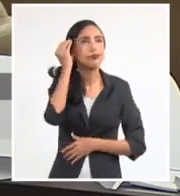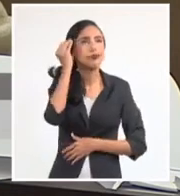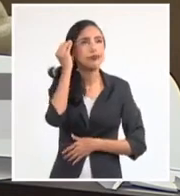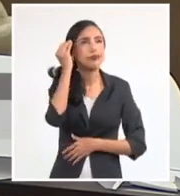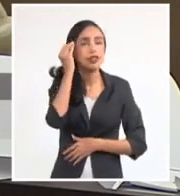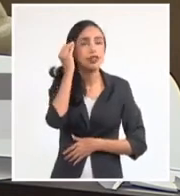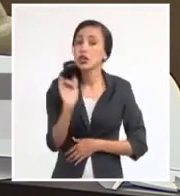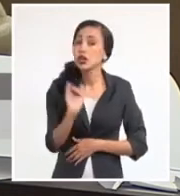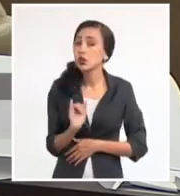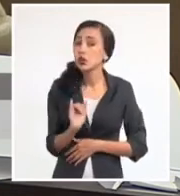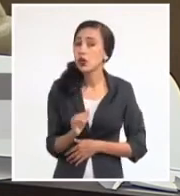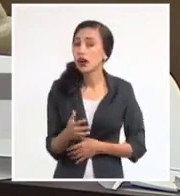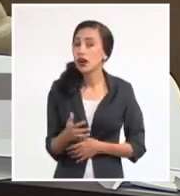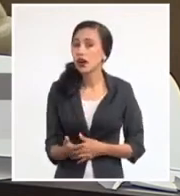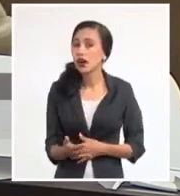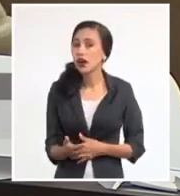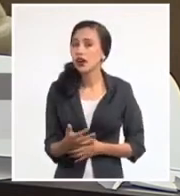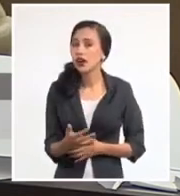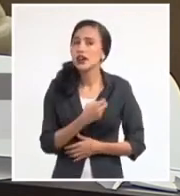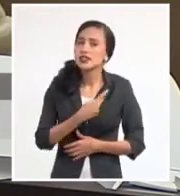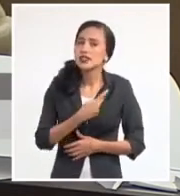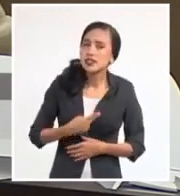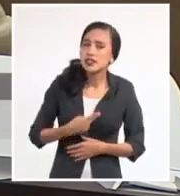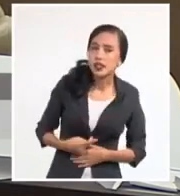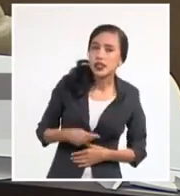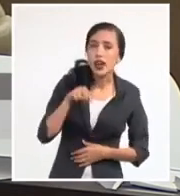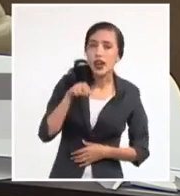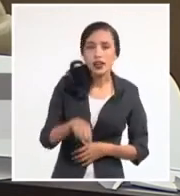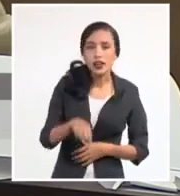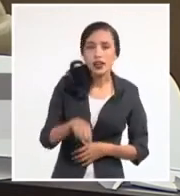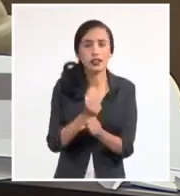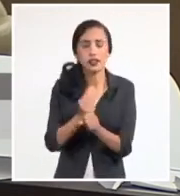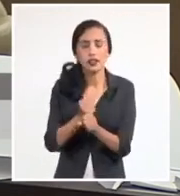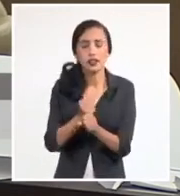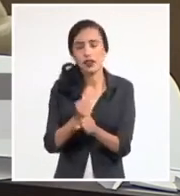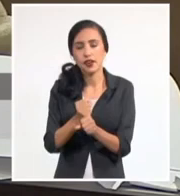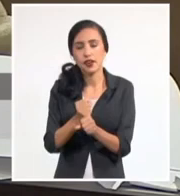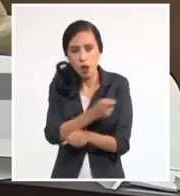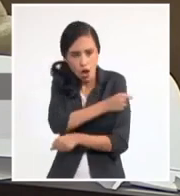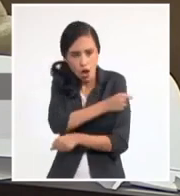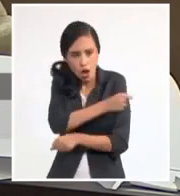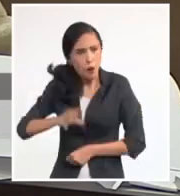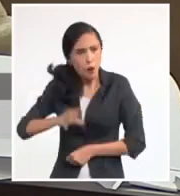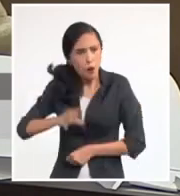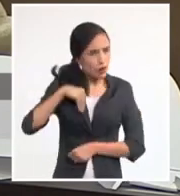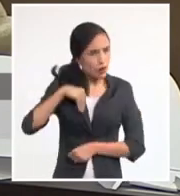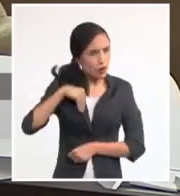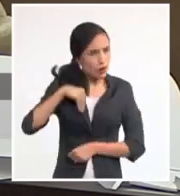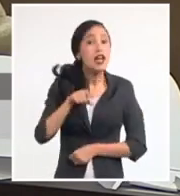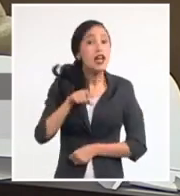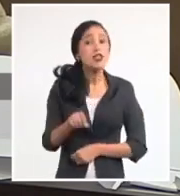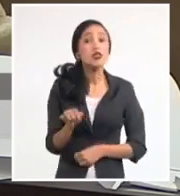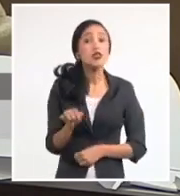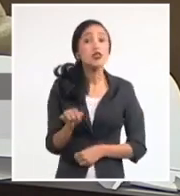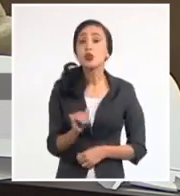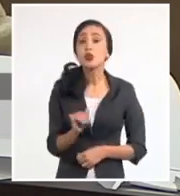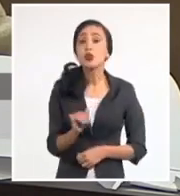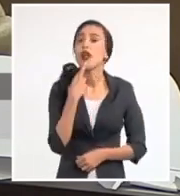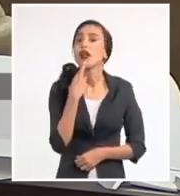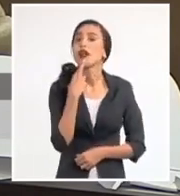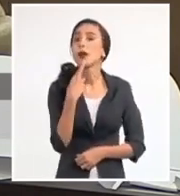la sensibilidad con que se ha trabajado. Y eso ha tenido, por supuesto, la respuesta